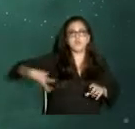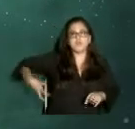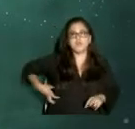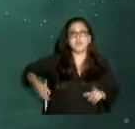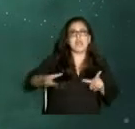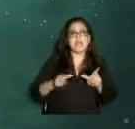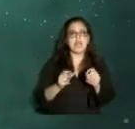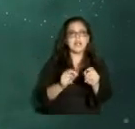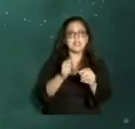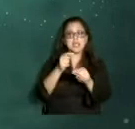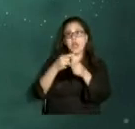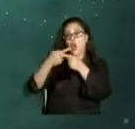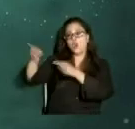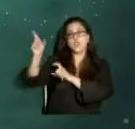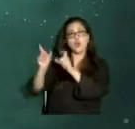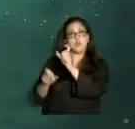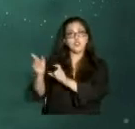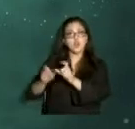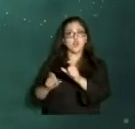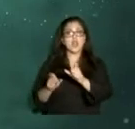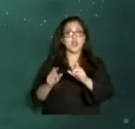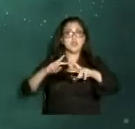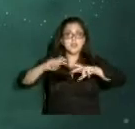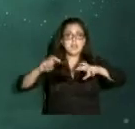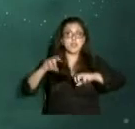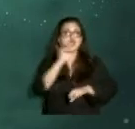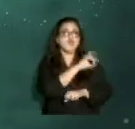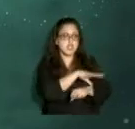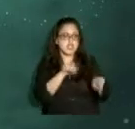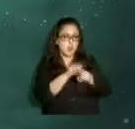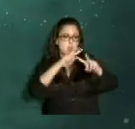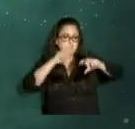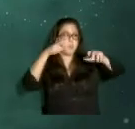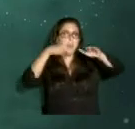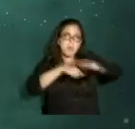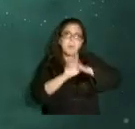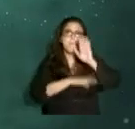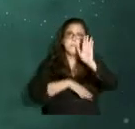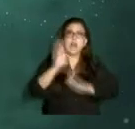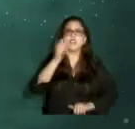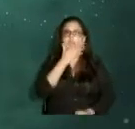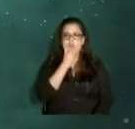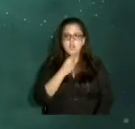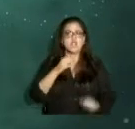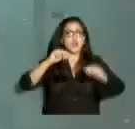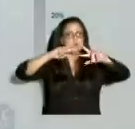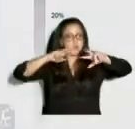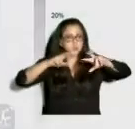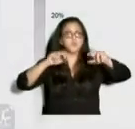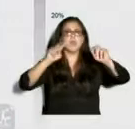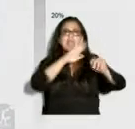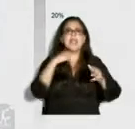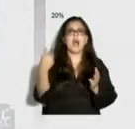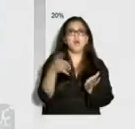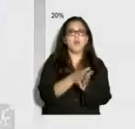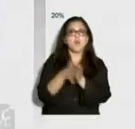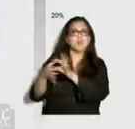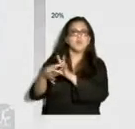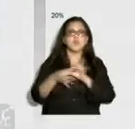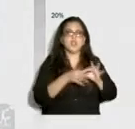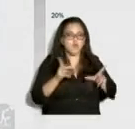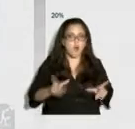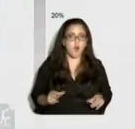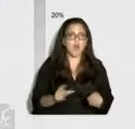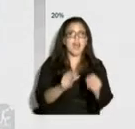otro grupo de investigadores chilenos hizo un trabajo muy bonito y todavía más profundo que el nuestro, donde estudió la mortalidad por cáncer de vesícula biliar